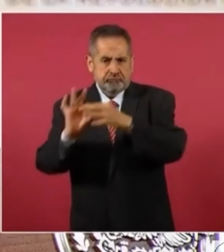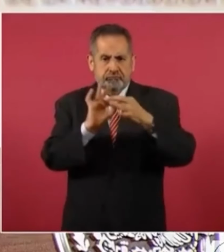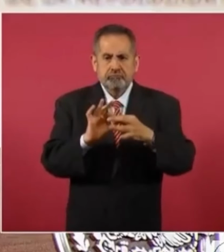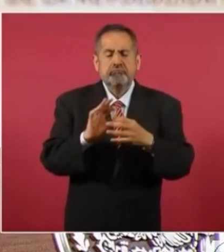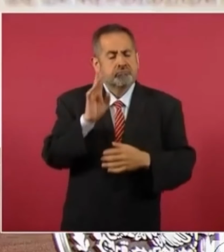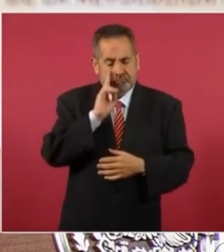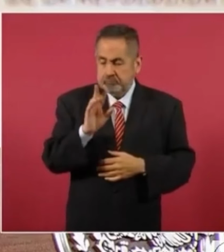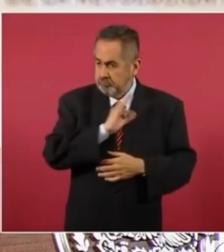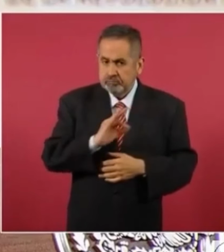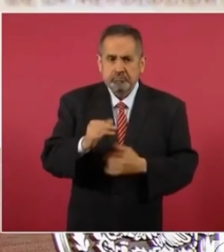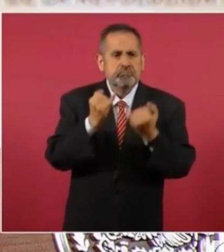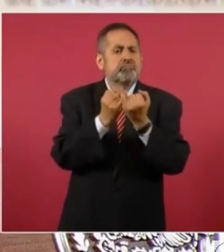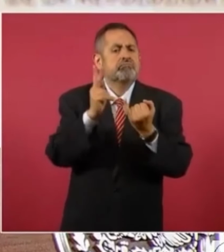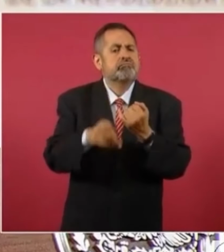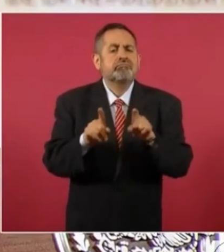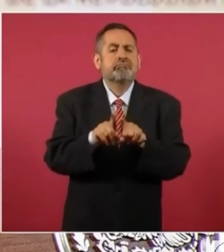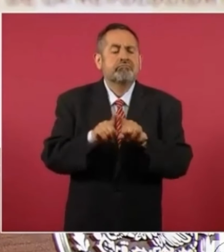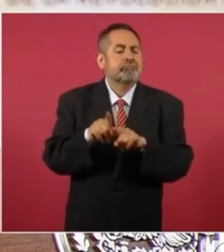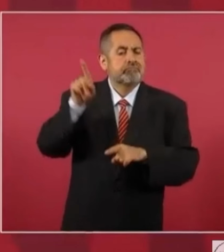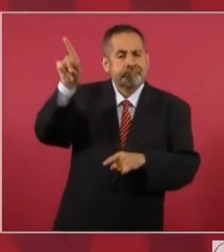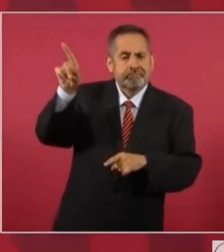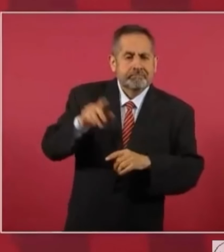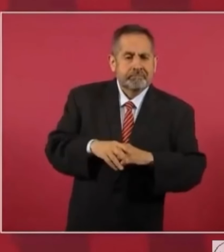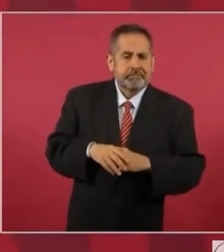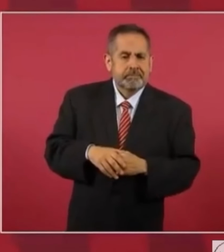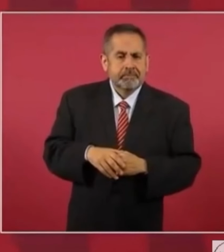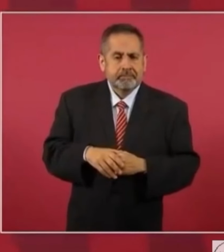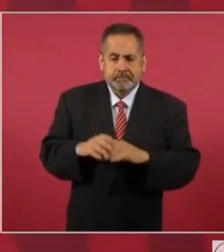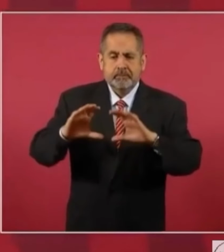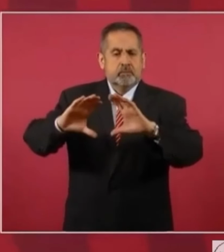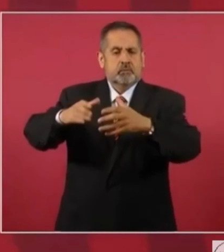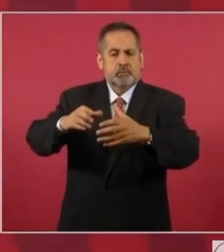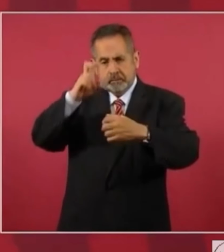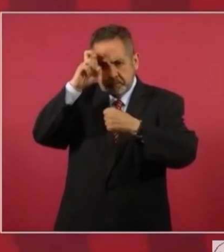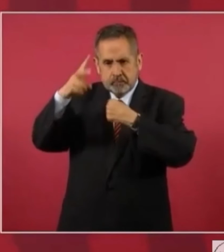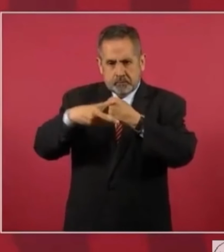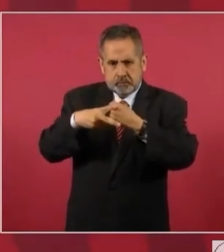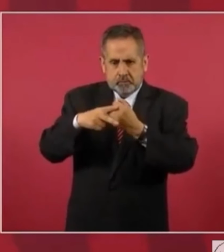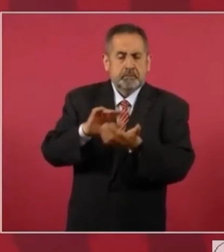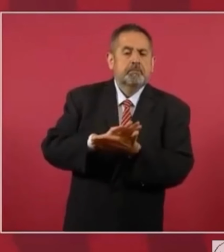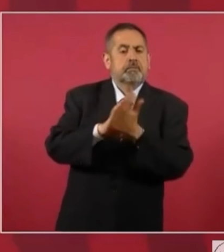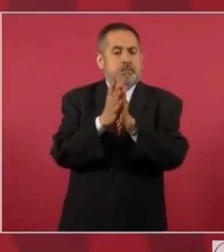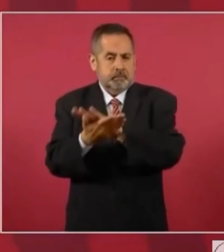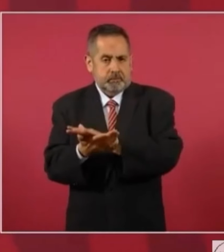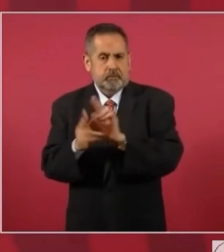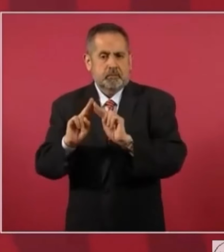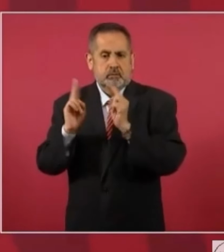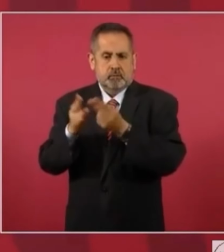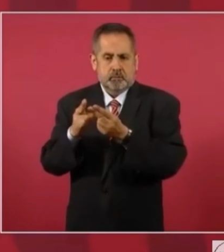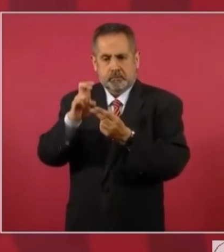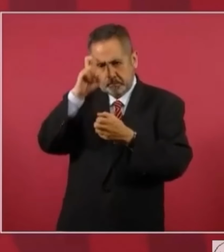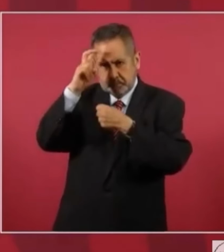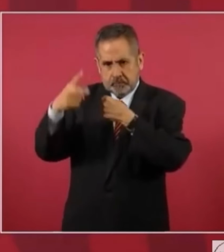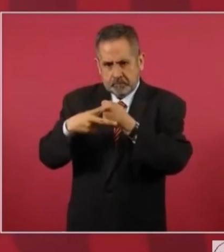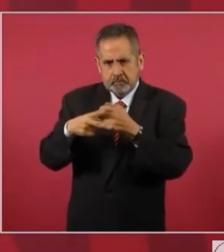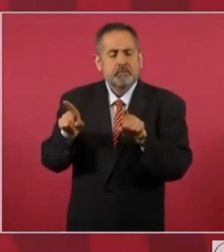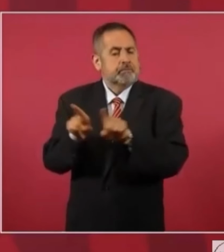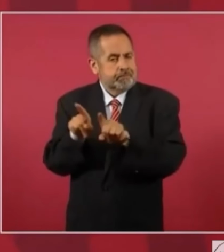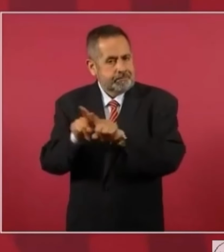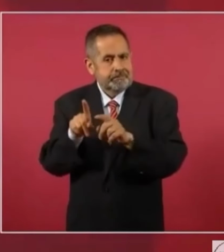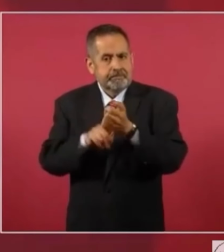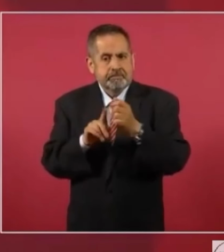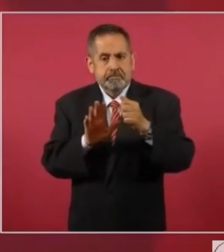Así como surge la Comunidad Europea y luego se convierte en la Unión Europea, así,